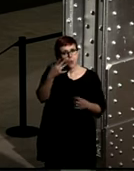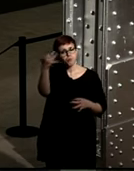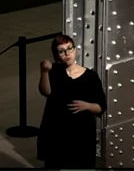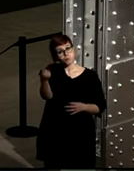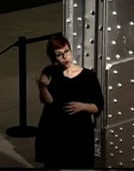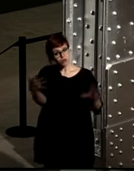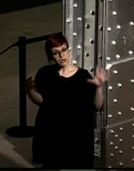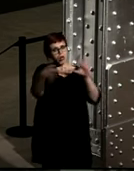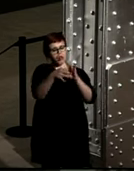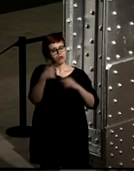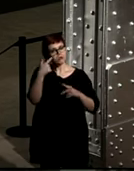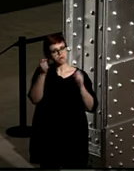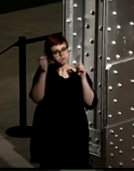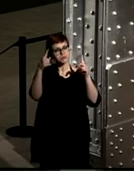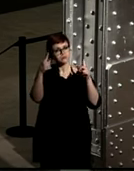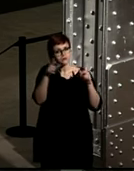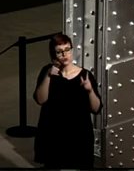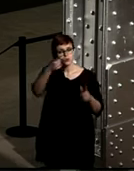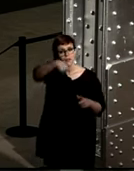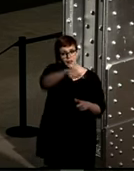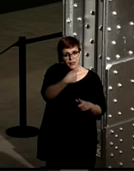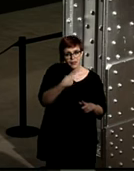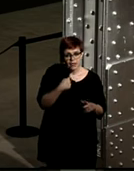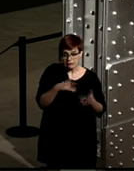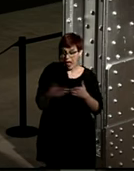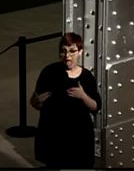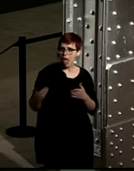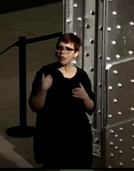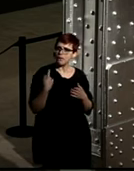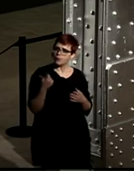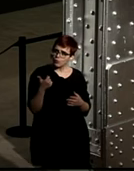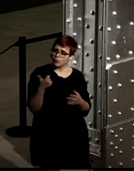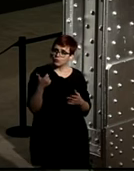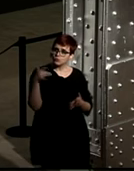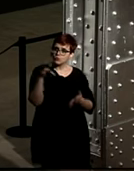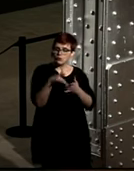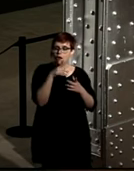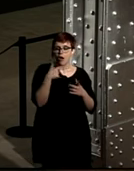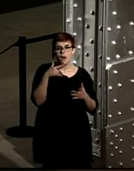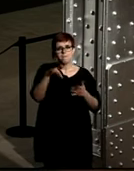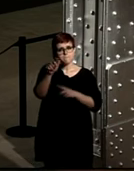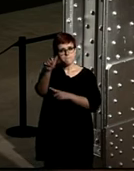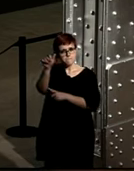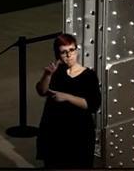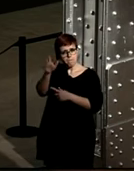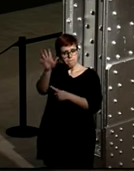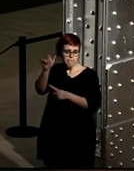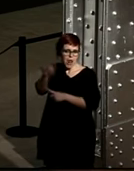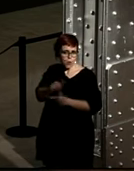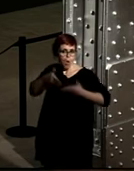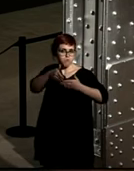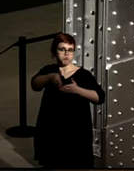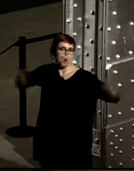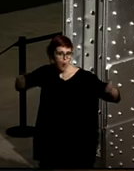relacionada. Me ha llamado la atención que estabais diciendo que desde hace poco, pues, los grandes taquillazos del éxito español, como puede